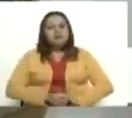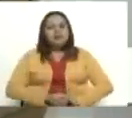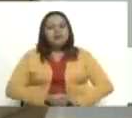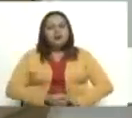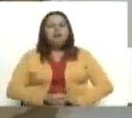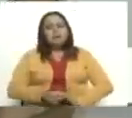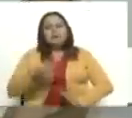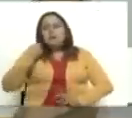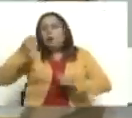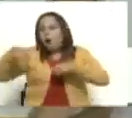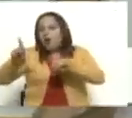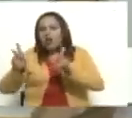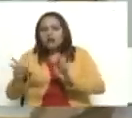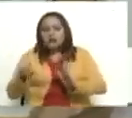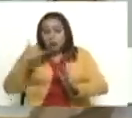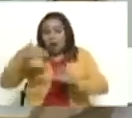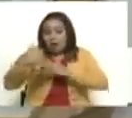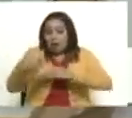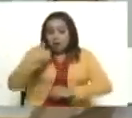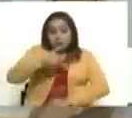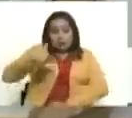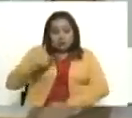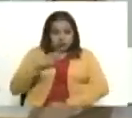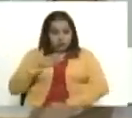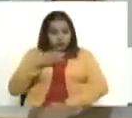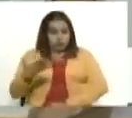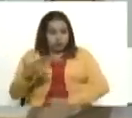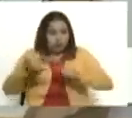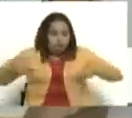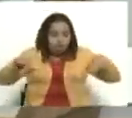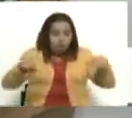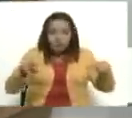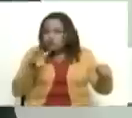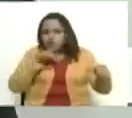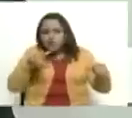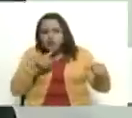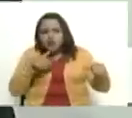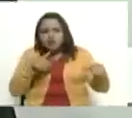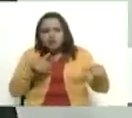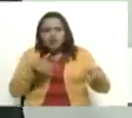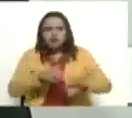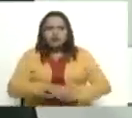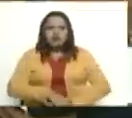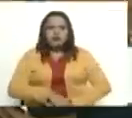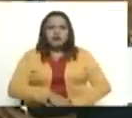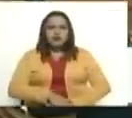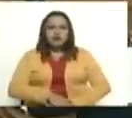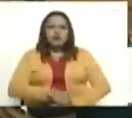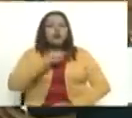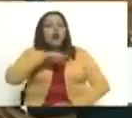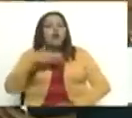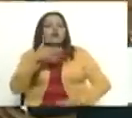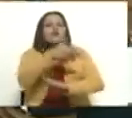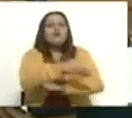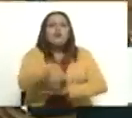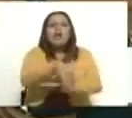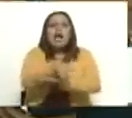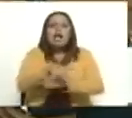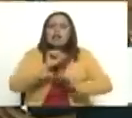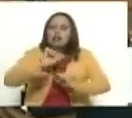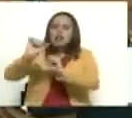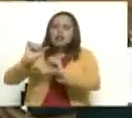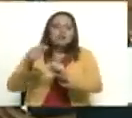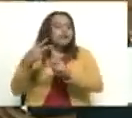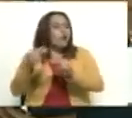pasable que se hubiera metido con nosotros, que nos fuimos a la calle a enfrentarlo. No,